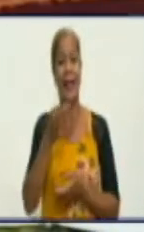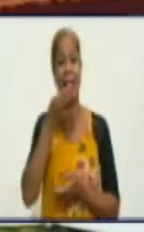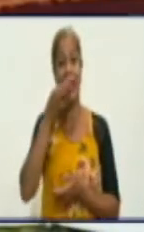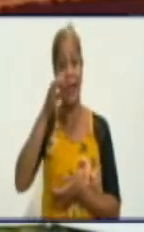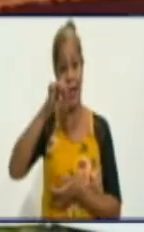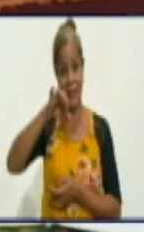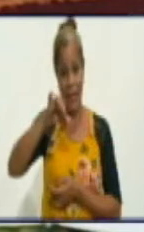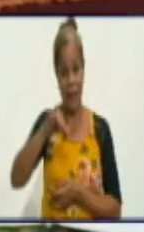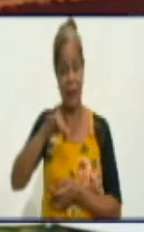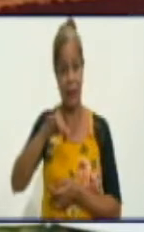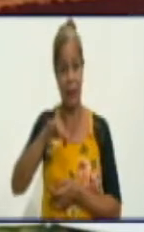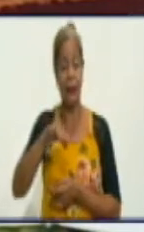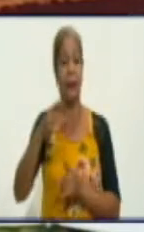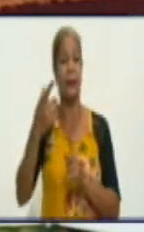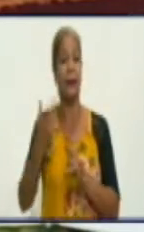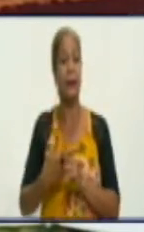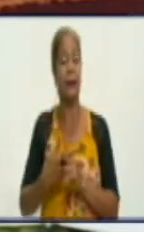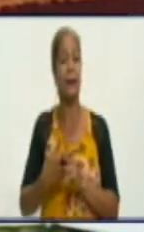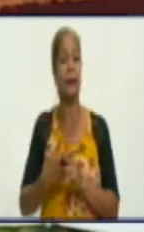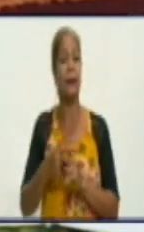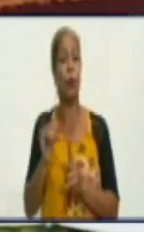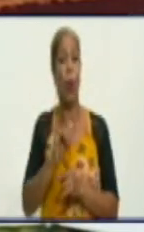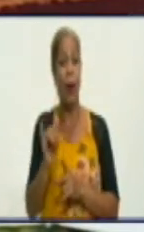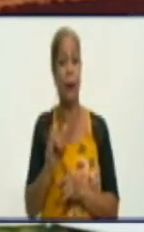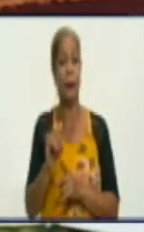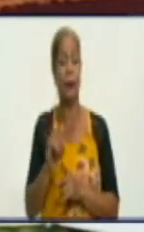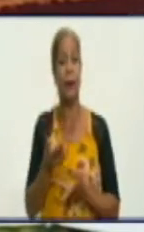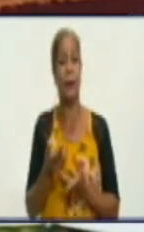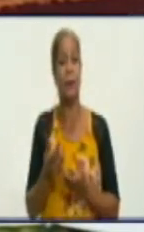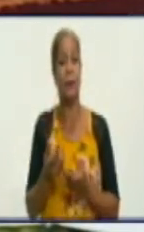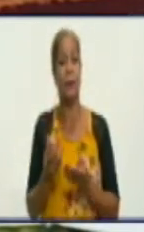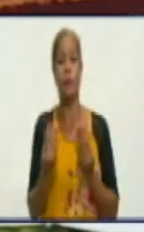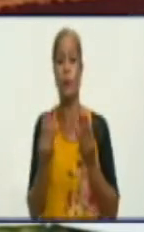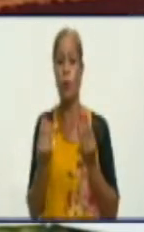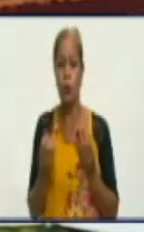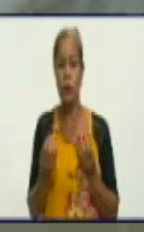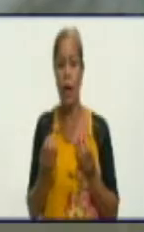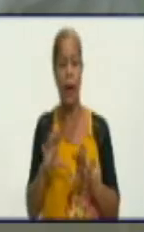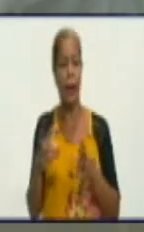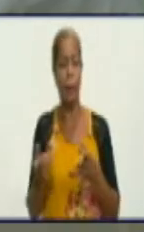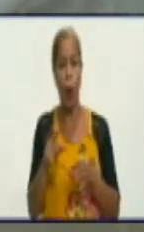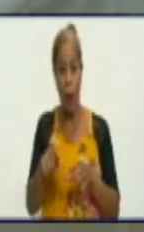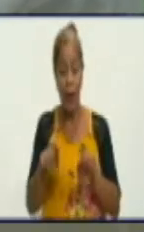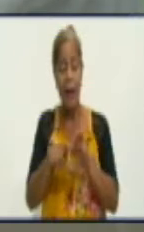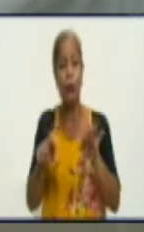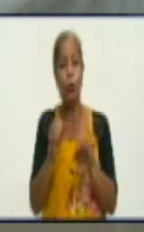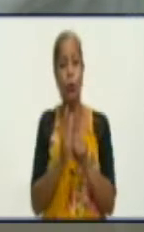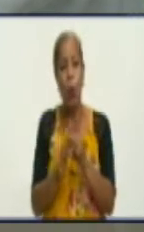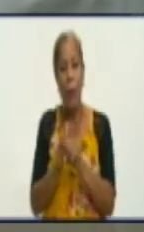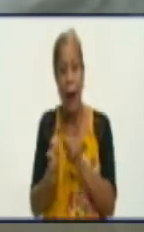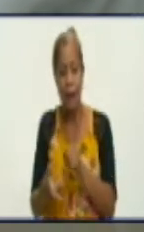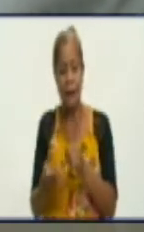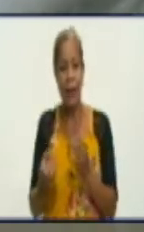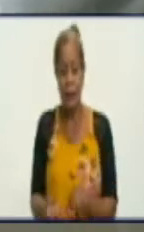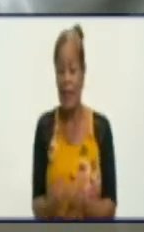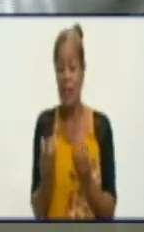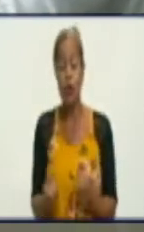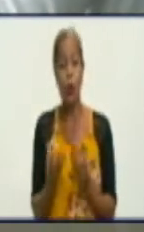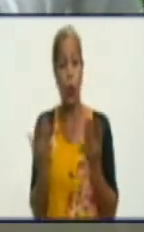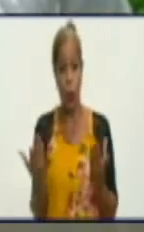ha sido la temporada más alta, diría yo, de los vegetales que las personas sí. acostumbran a echarle. Y se la echa cruda. Exactamente, eso tiene que ver también. Por